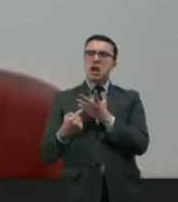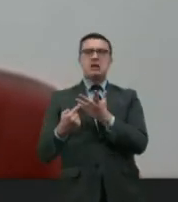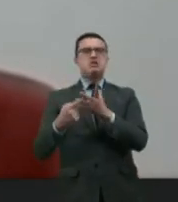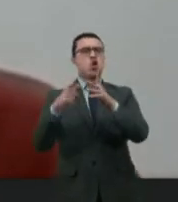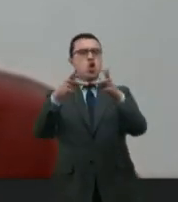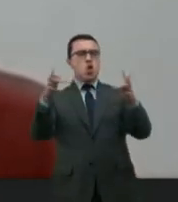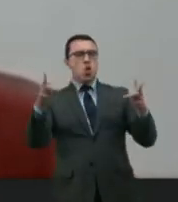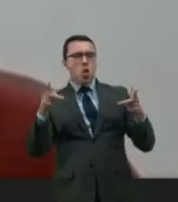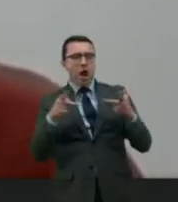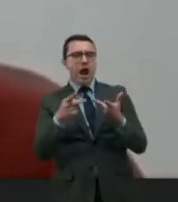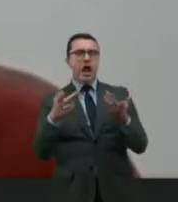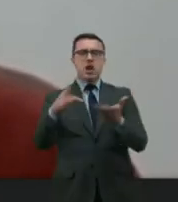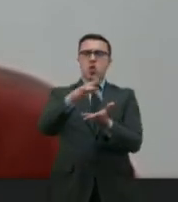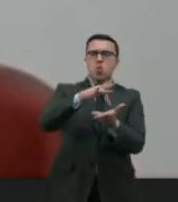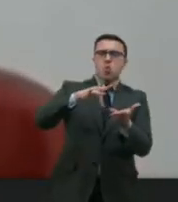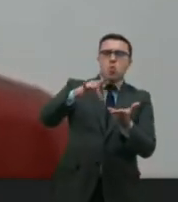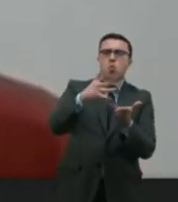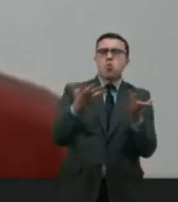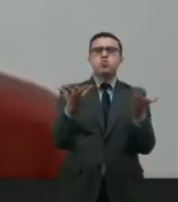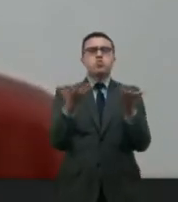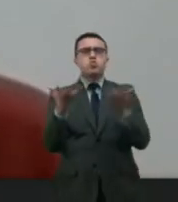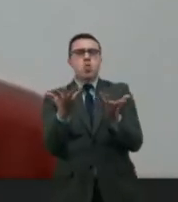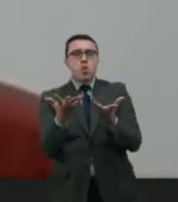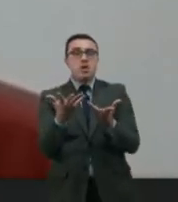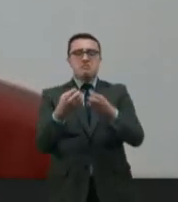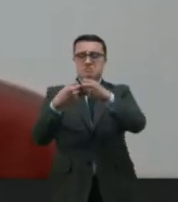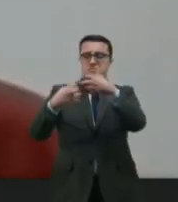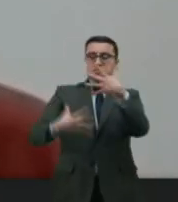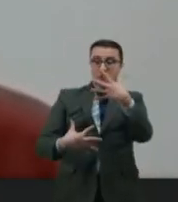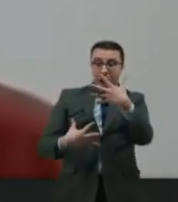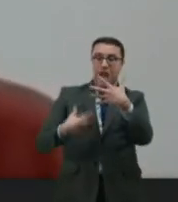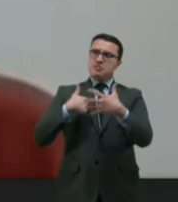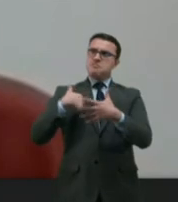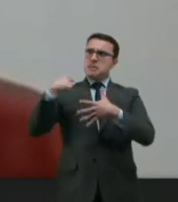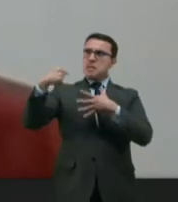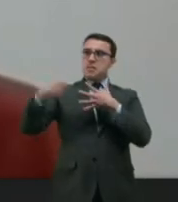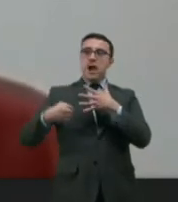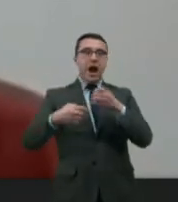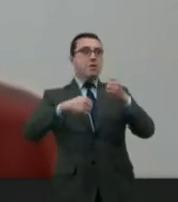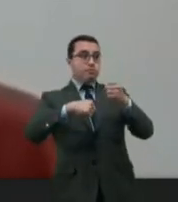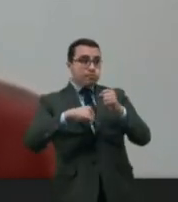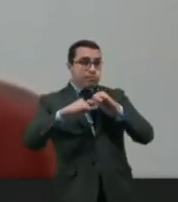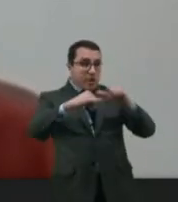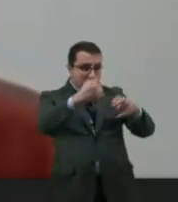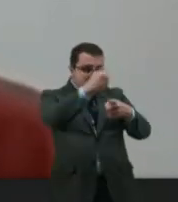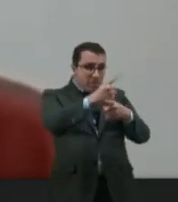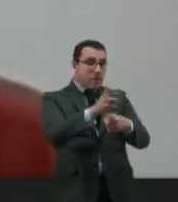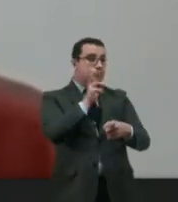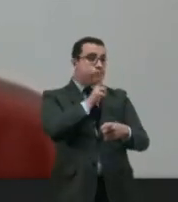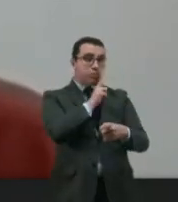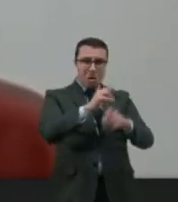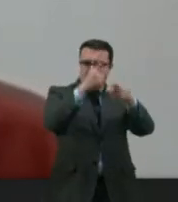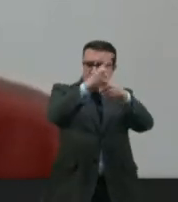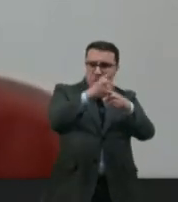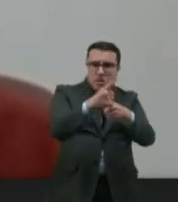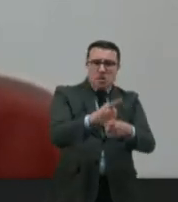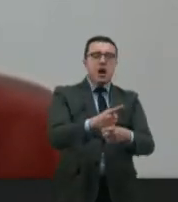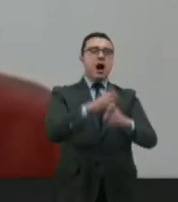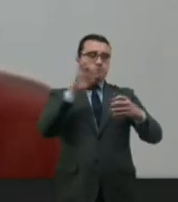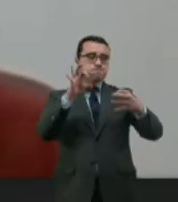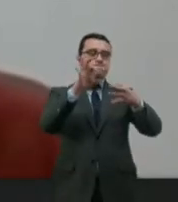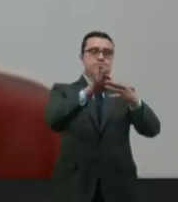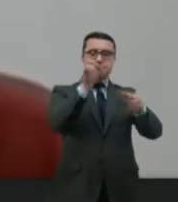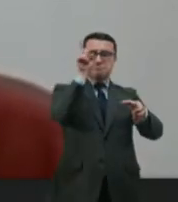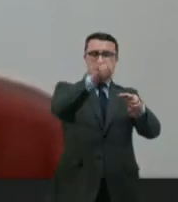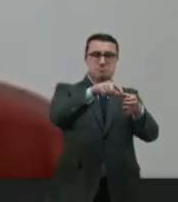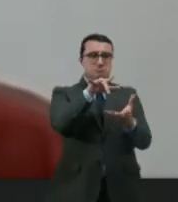lugar, la ubicación, todo cualquier parámetro que pueda establecerse a la hora de querer encontrar un restaurante. Y